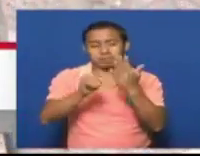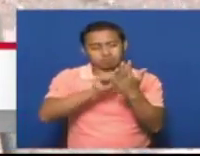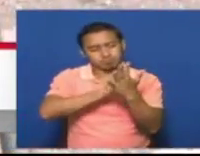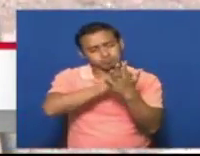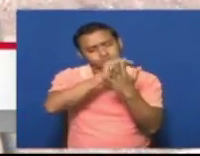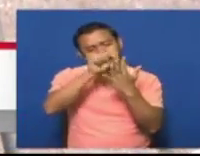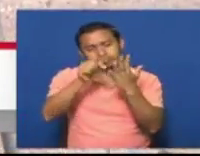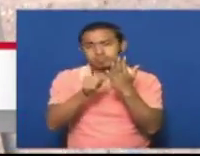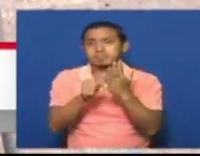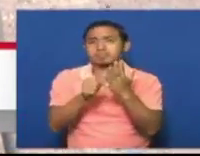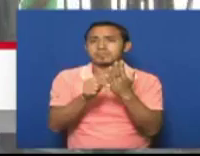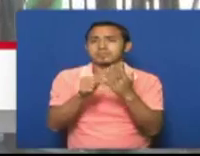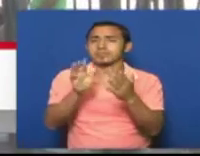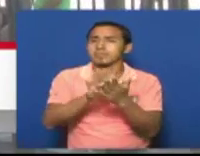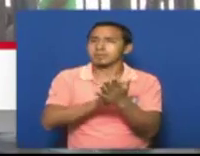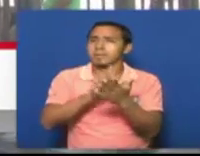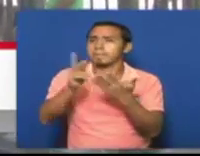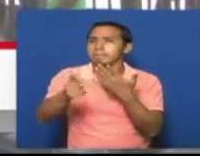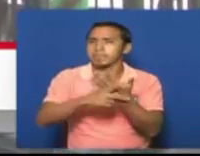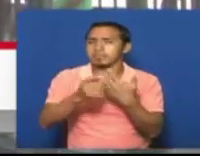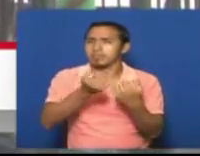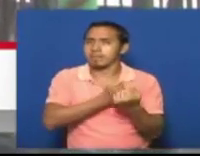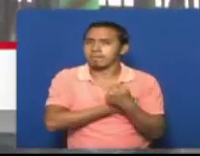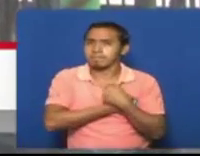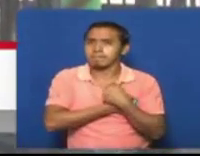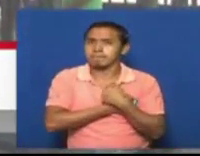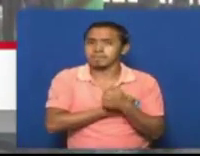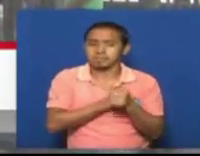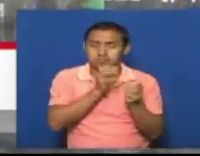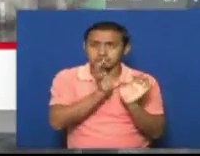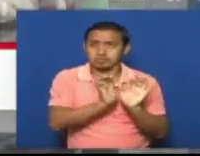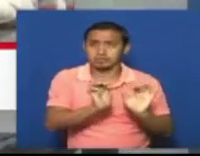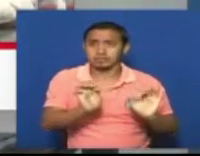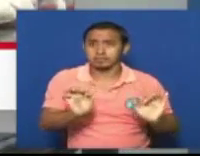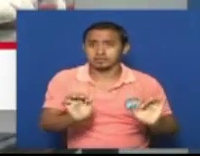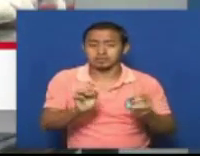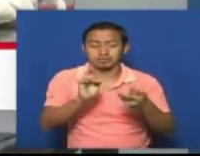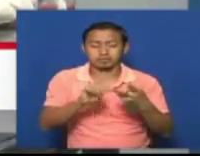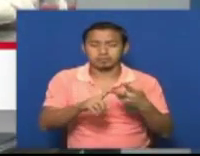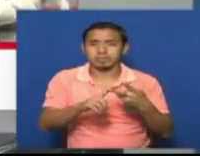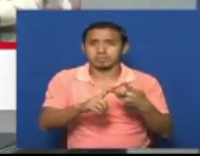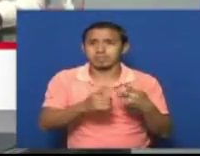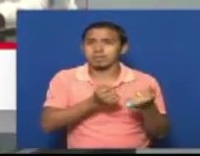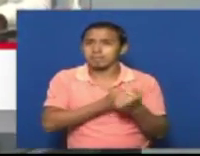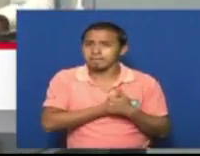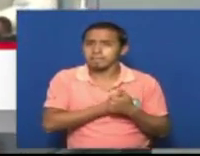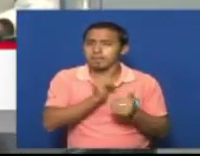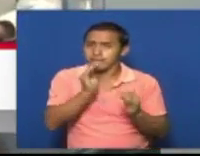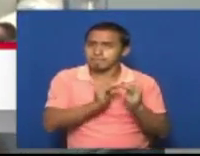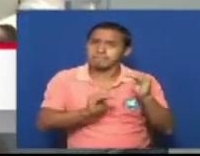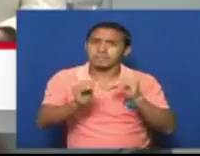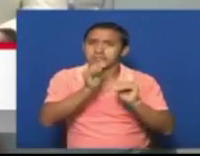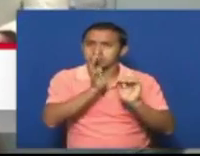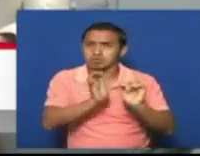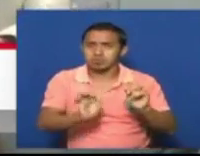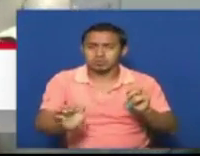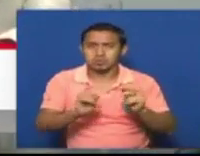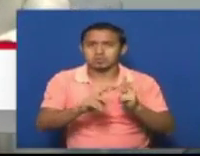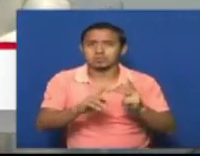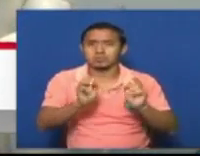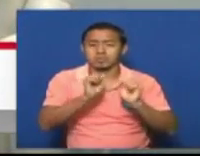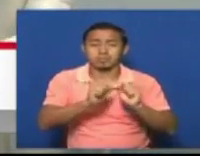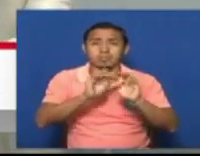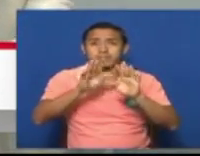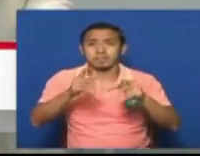amplio el programa 'amor para proteger a la niñez en situación de riesgo el programa amor por los más chiquitos para proteger a los niños y